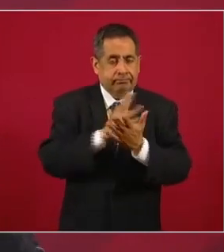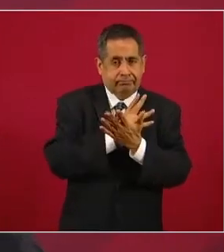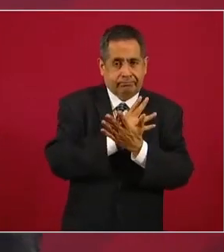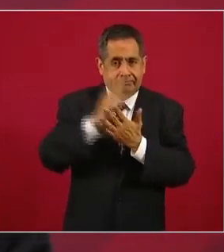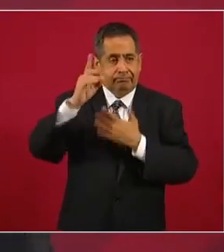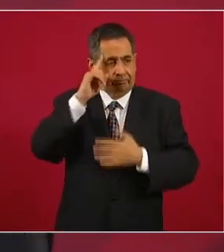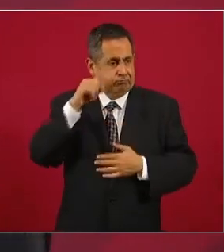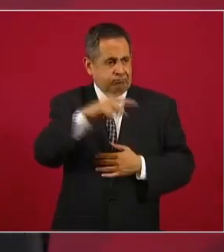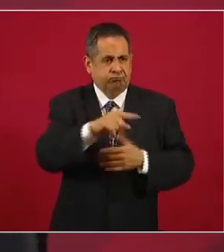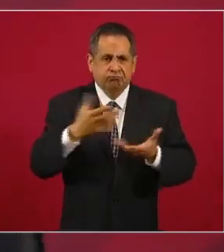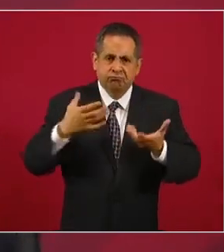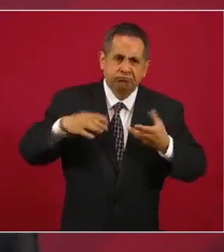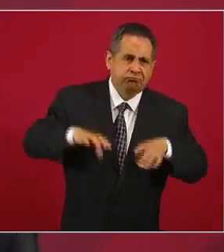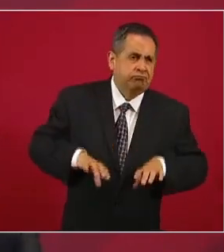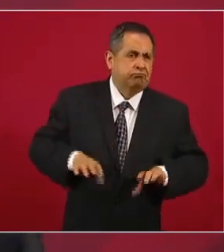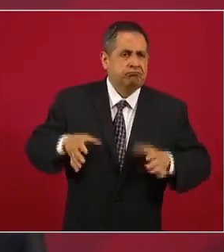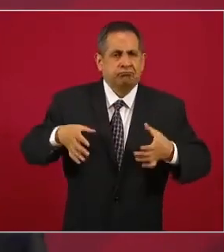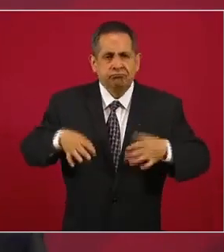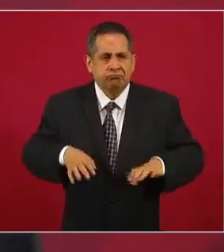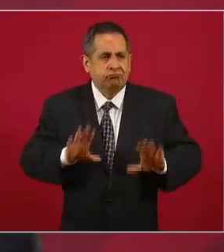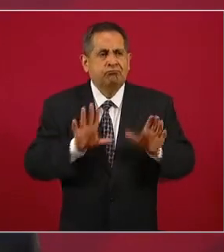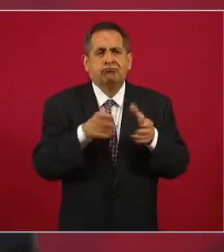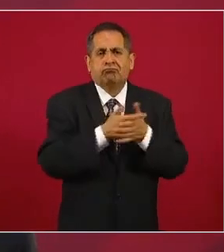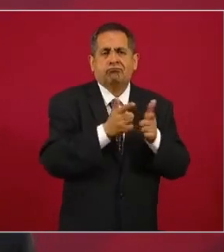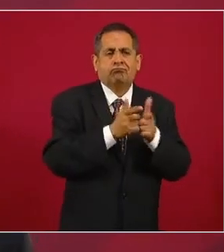desmesurada de la riqueza,